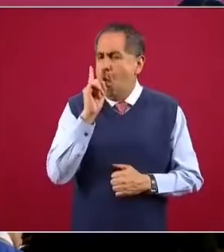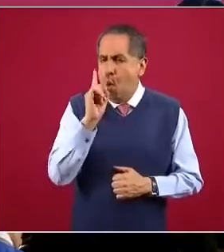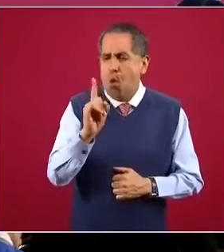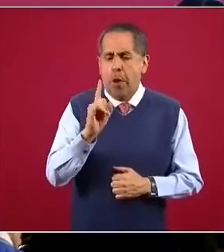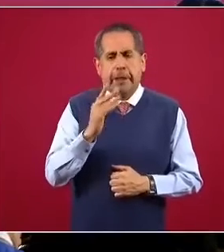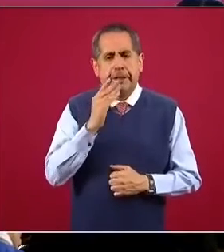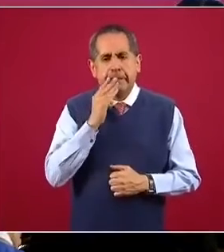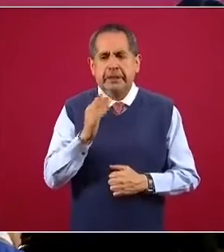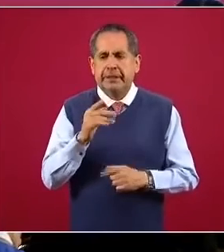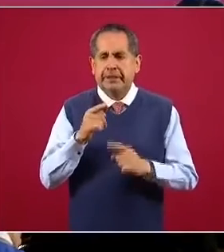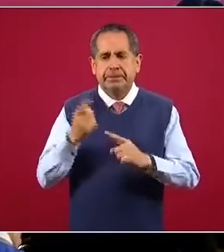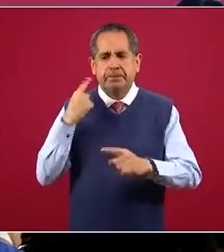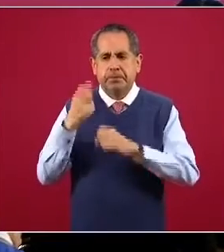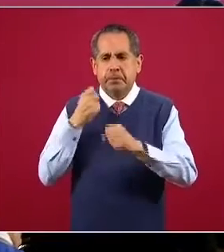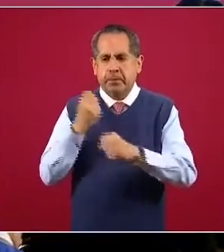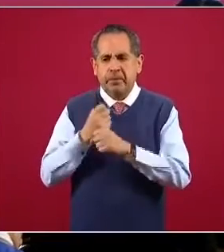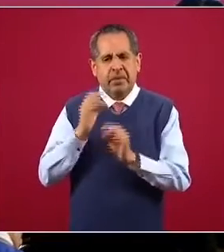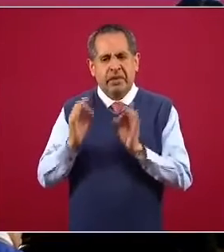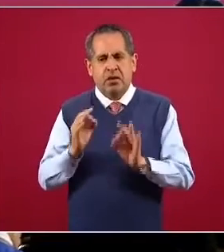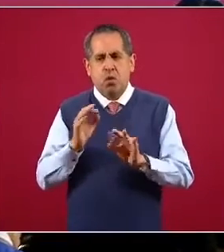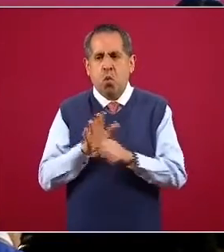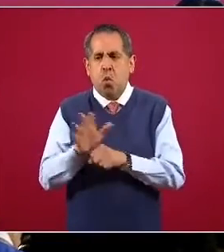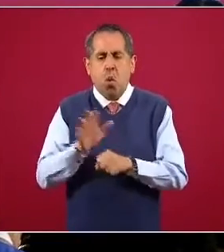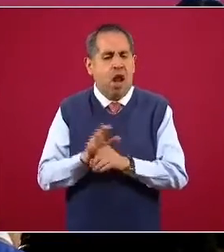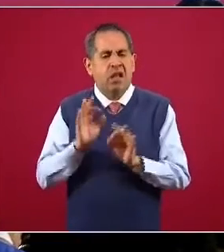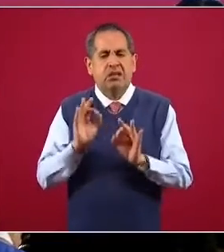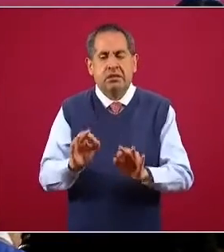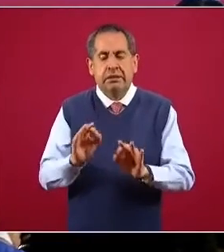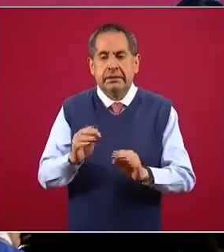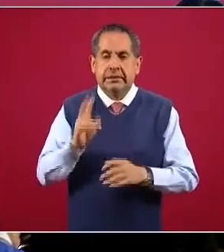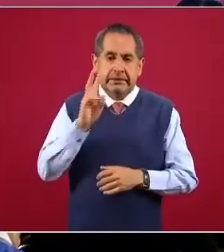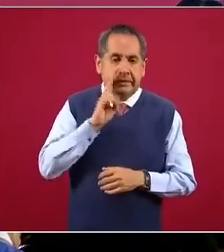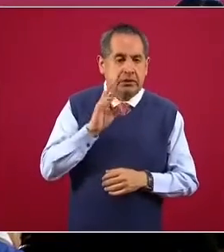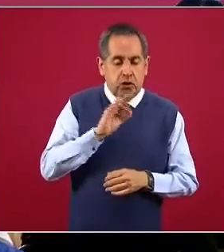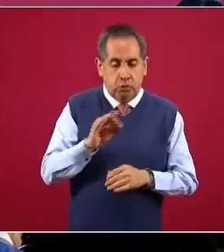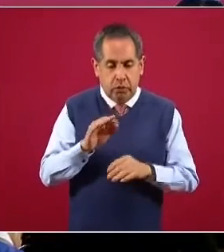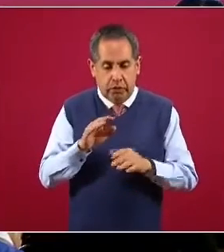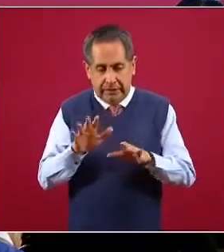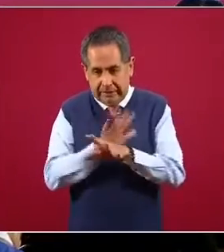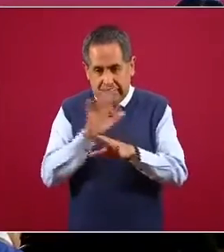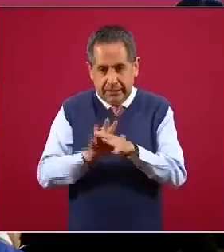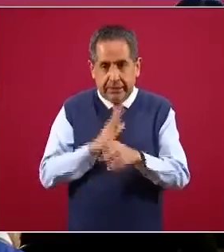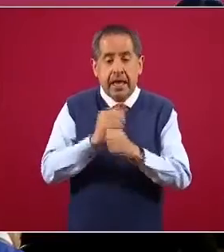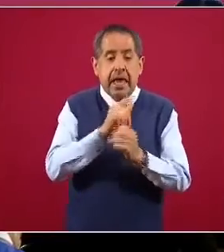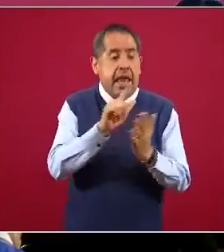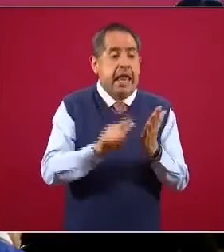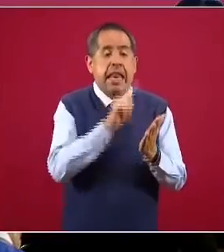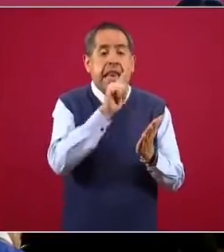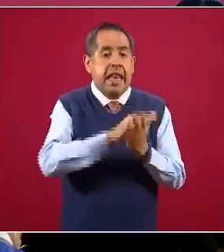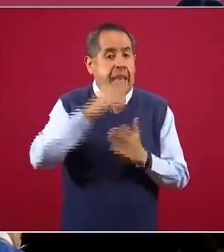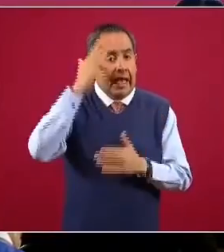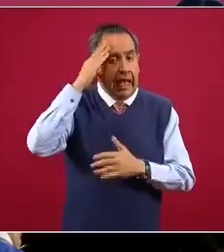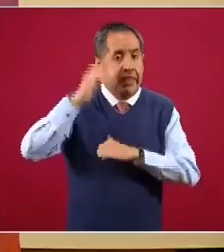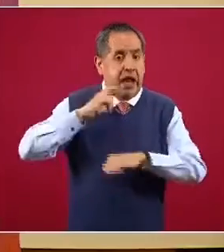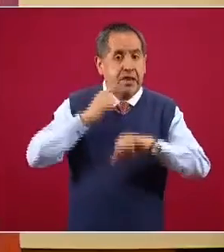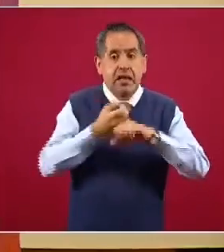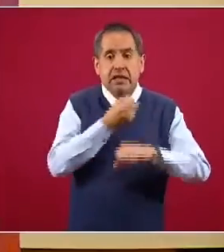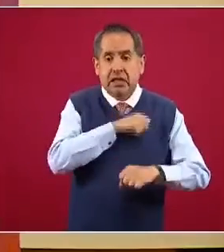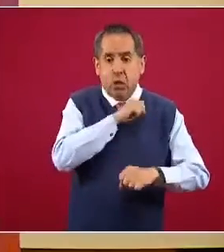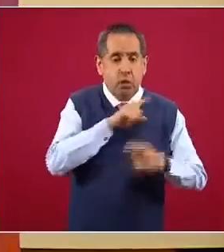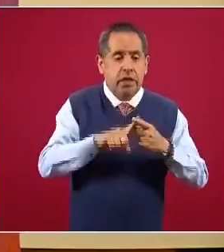también durante el año pasado fue precisamente el poder tanto modificar la Ley General de Salud y la